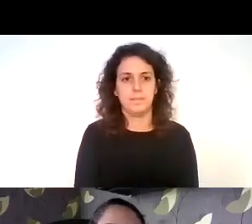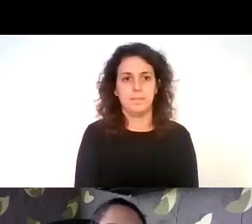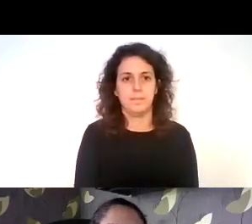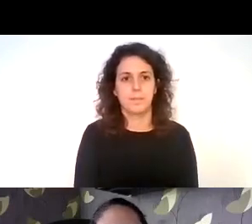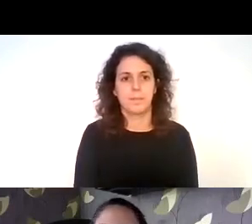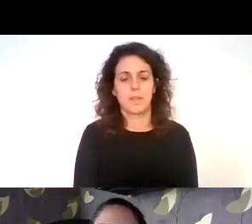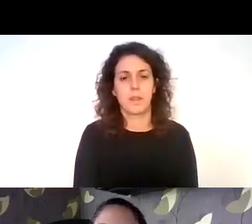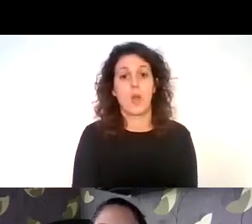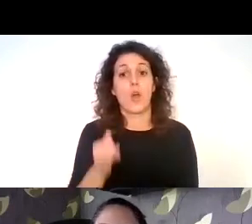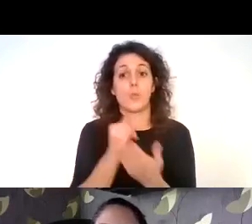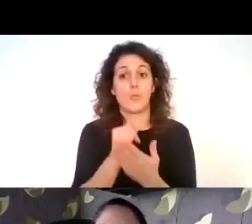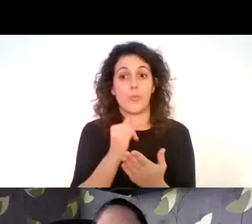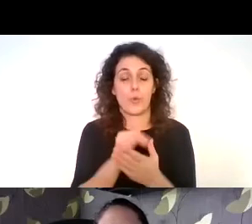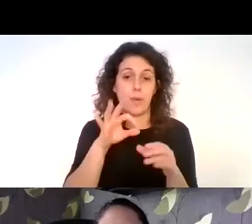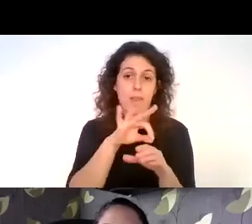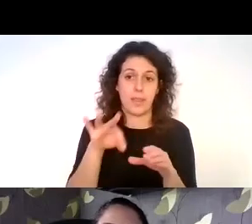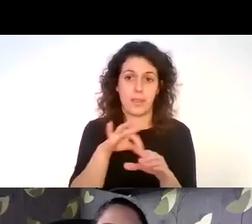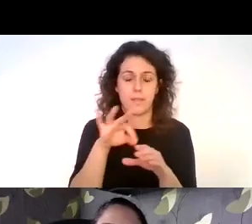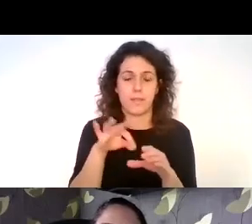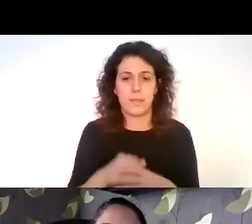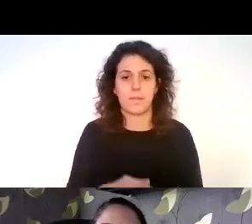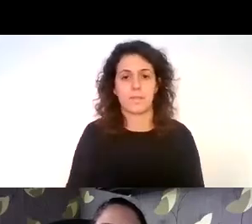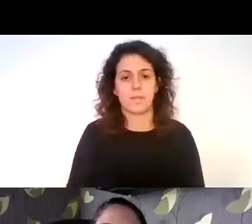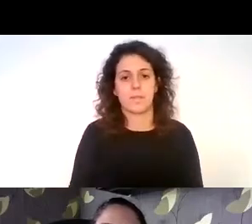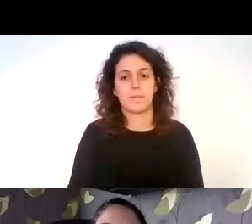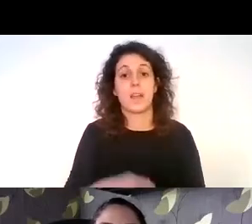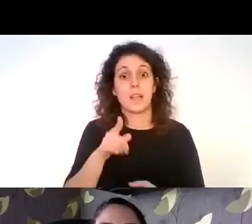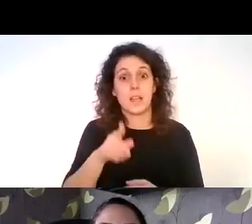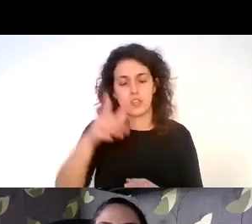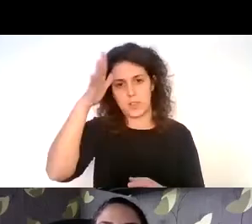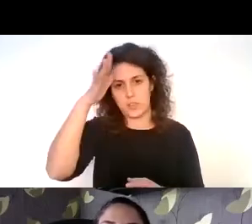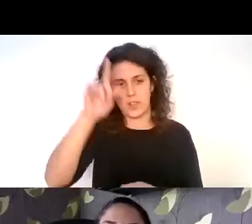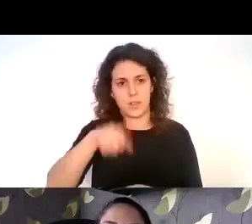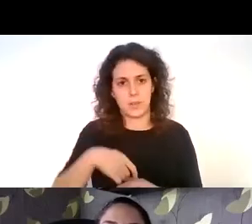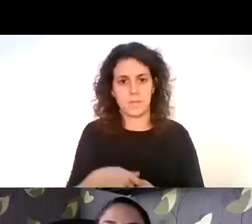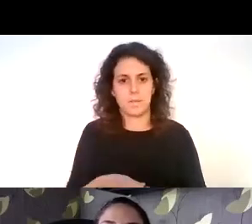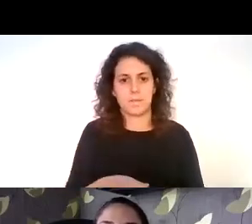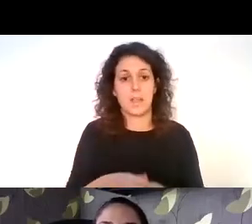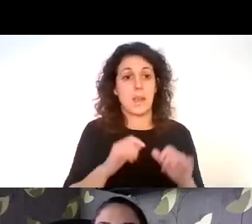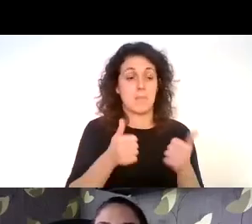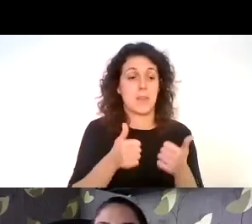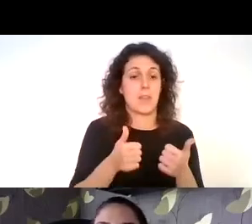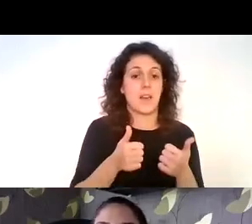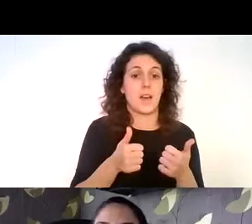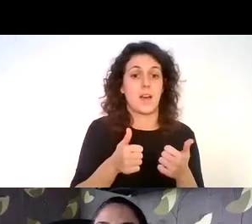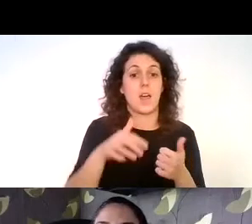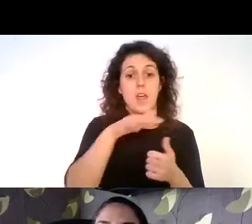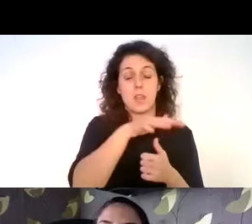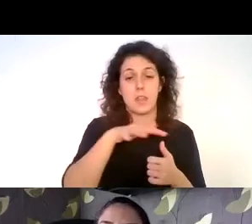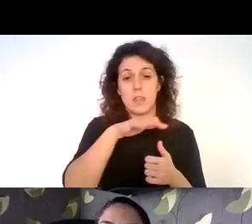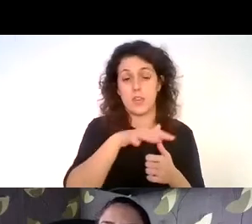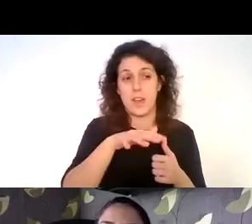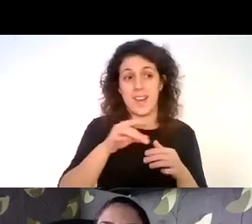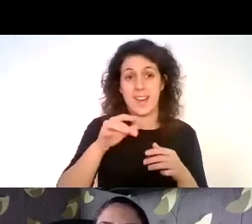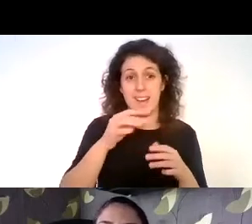Es la cata de café, que es otro tour sensorial. Se realiza inicialmente un recorrido en las fincas del café, en donde